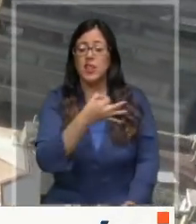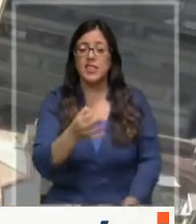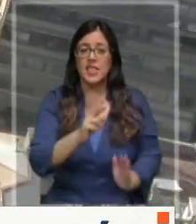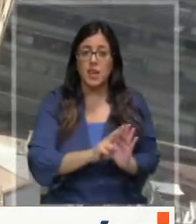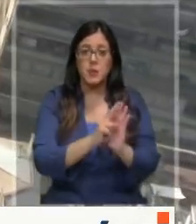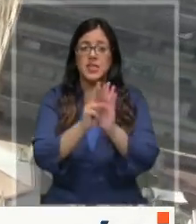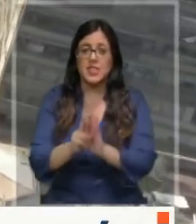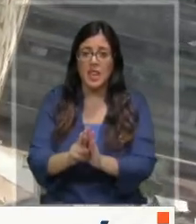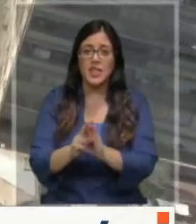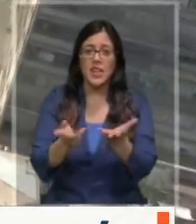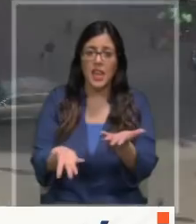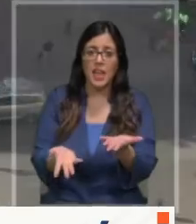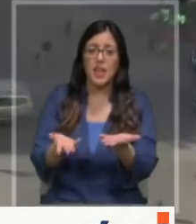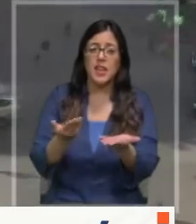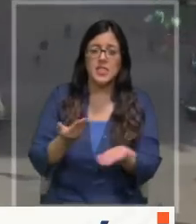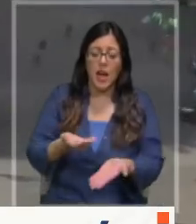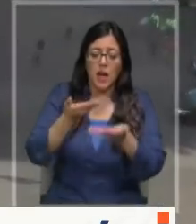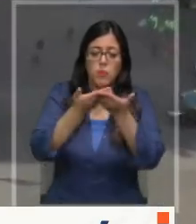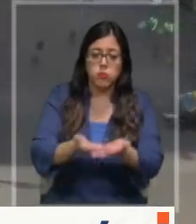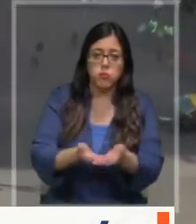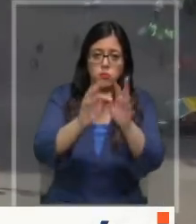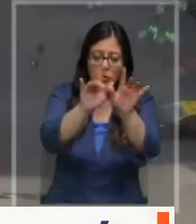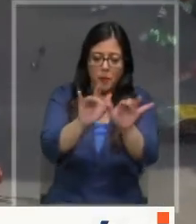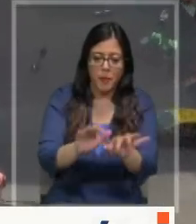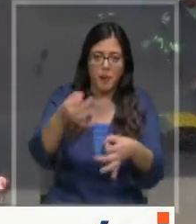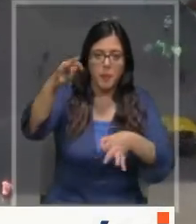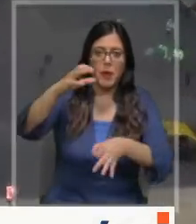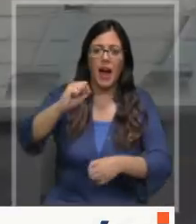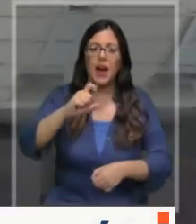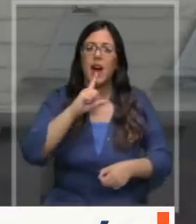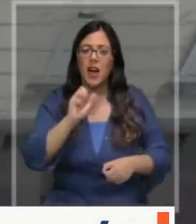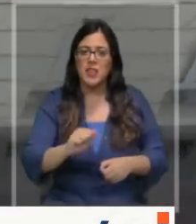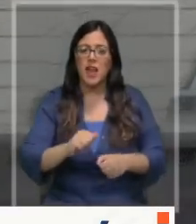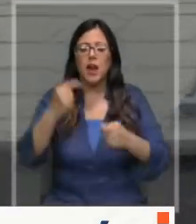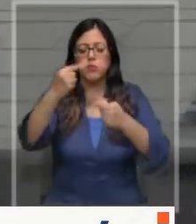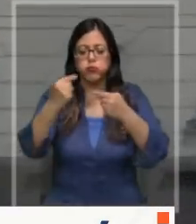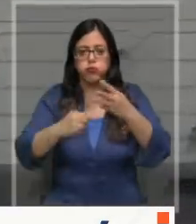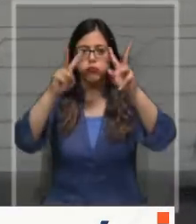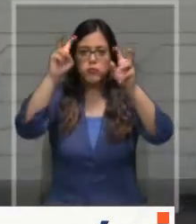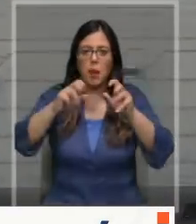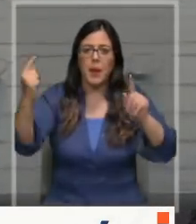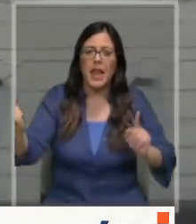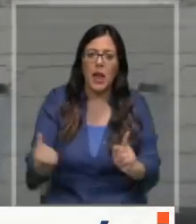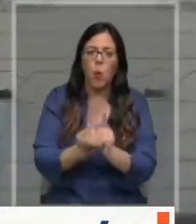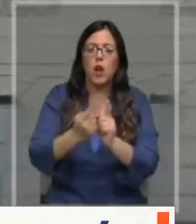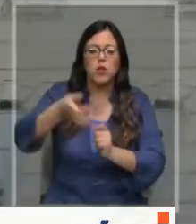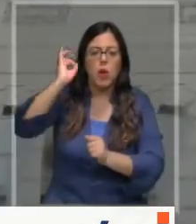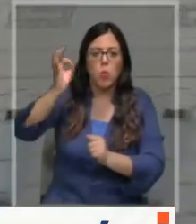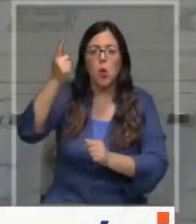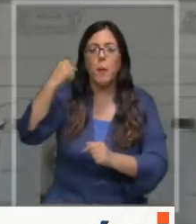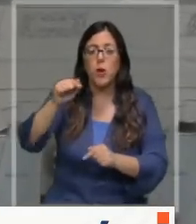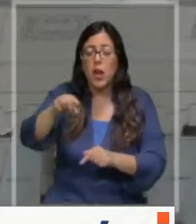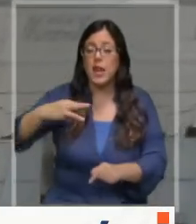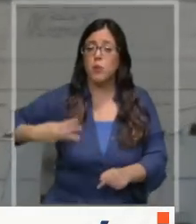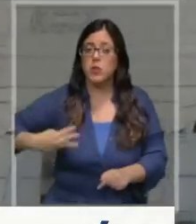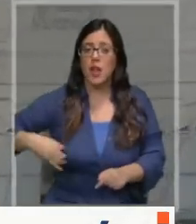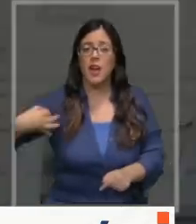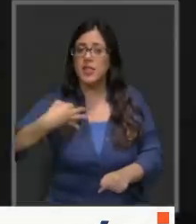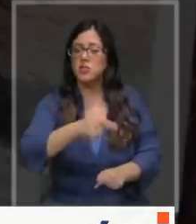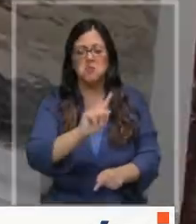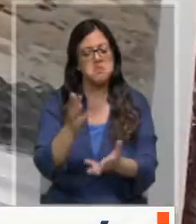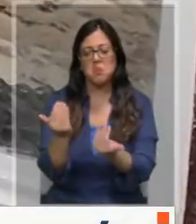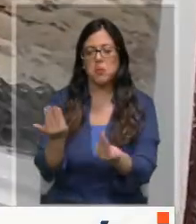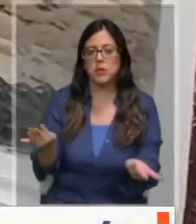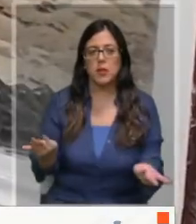de un acta en que se diera cuenta de los presentes y de los temas tratados en el encuentro, pero que desde el municipio se le respondió que no era